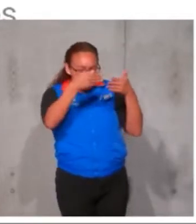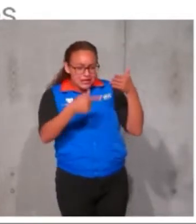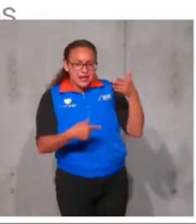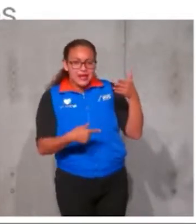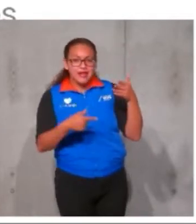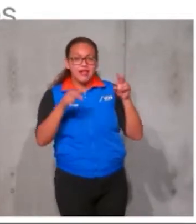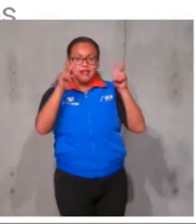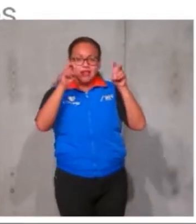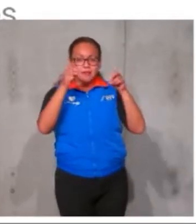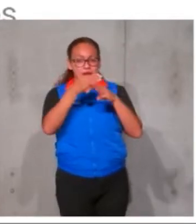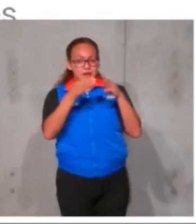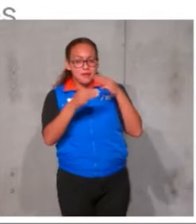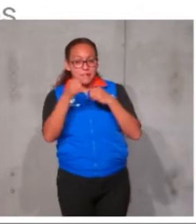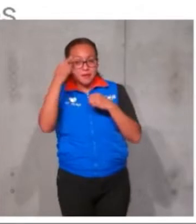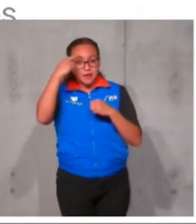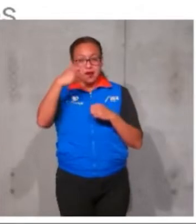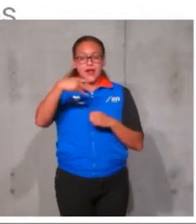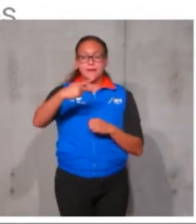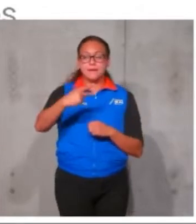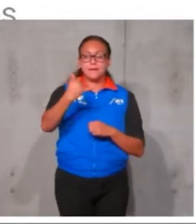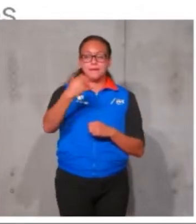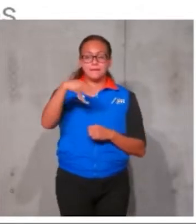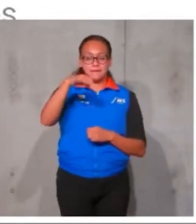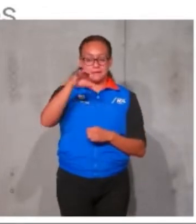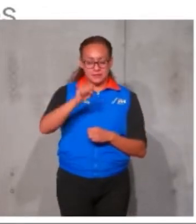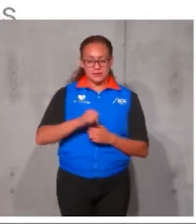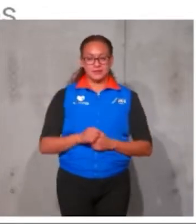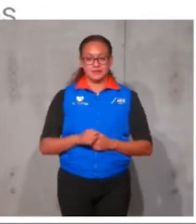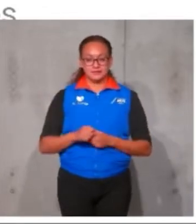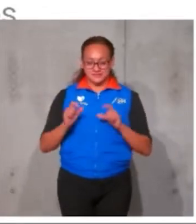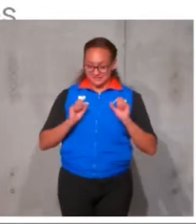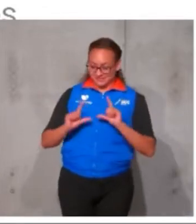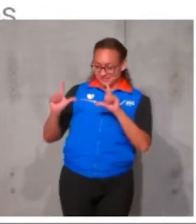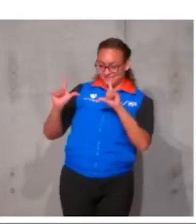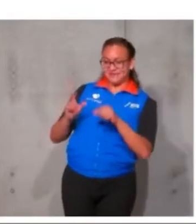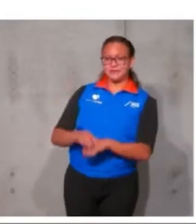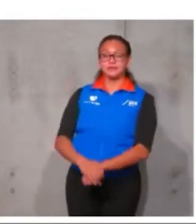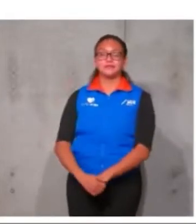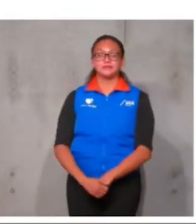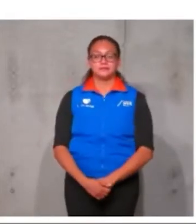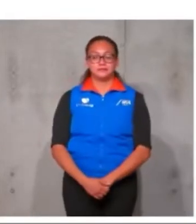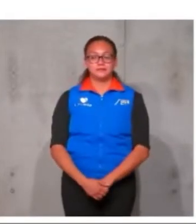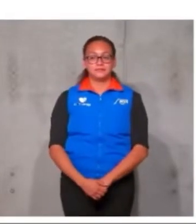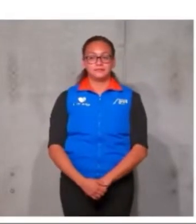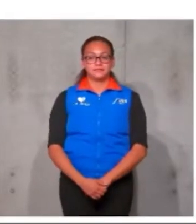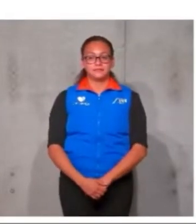definición de los temas materiales para las pymes. El siguiente, por favor.